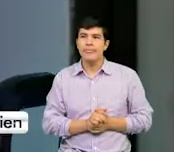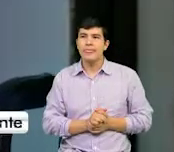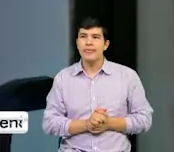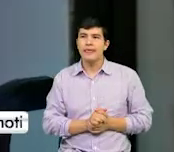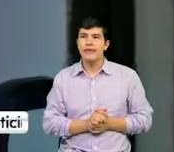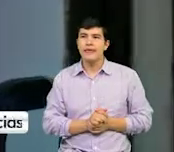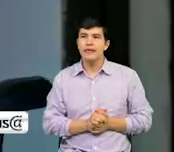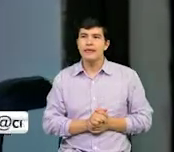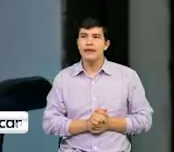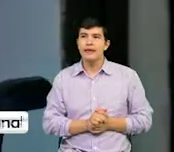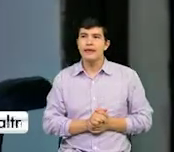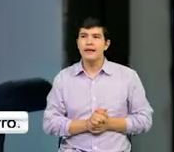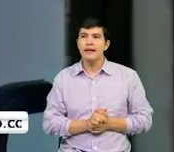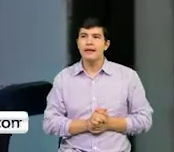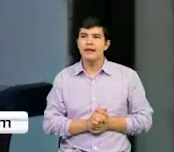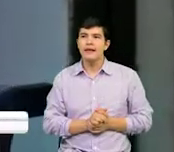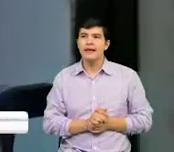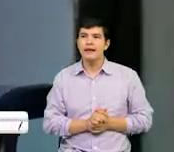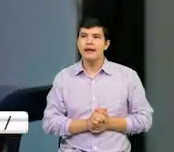2x4, 8.